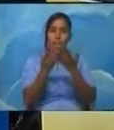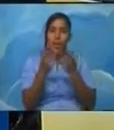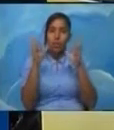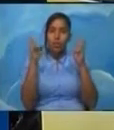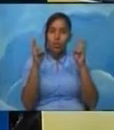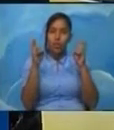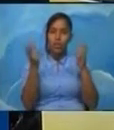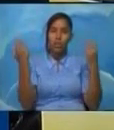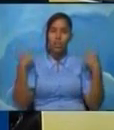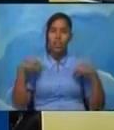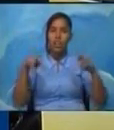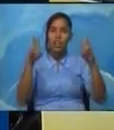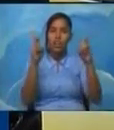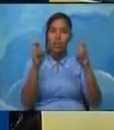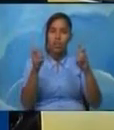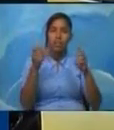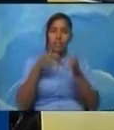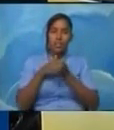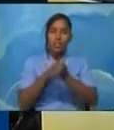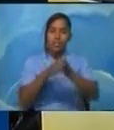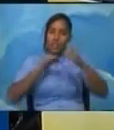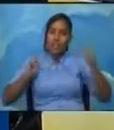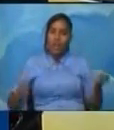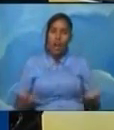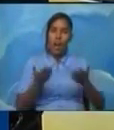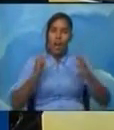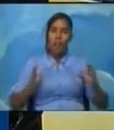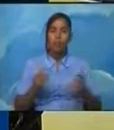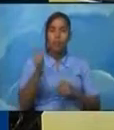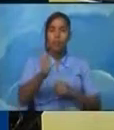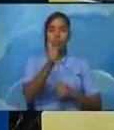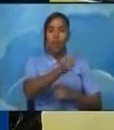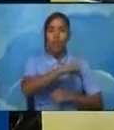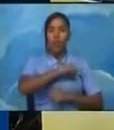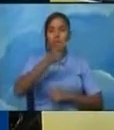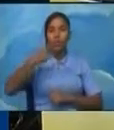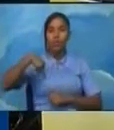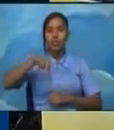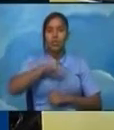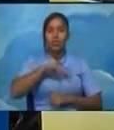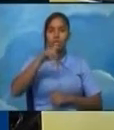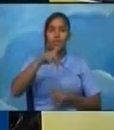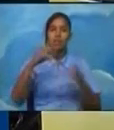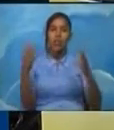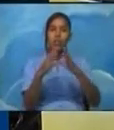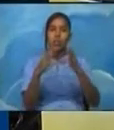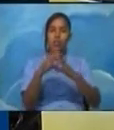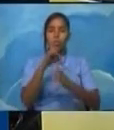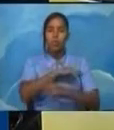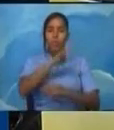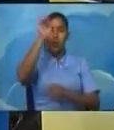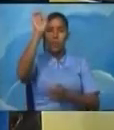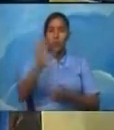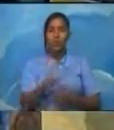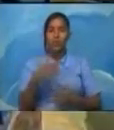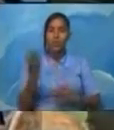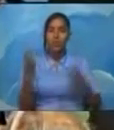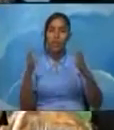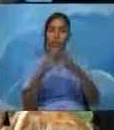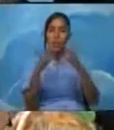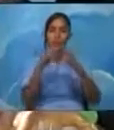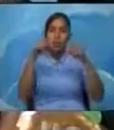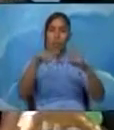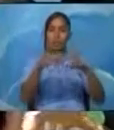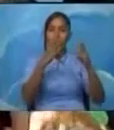nueva, renovadora, de estímulo, de ánimo para con cada uno de nosotros y al grupo de pastores que le acompañamos en esta